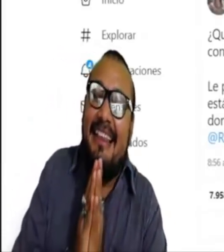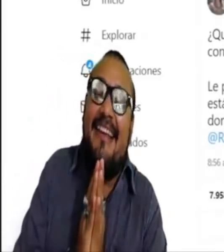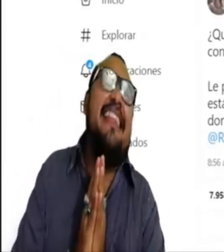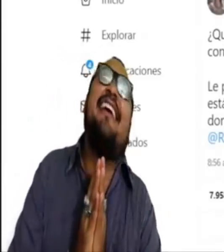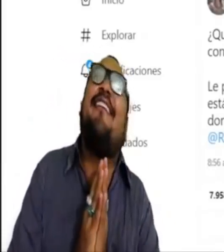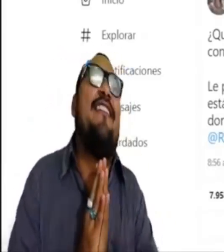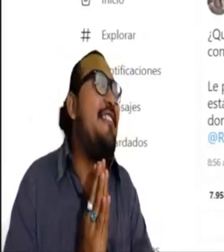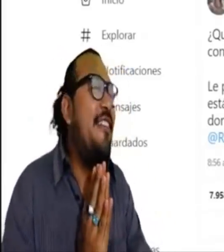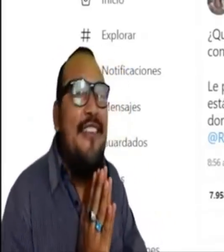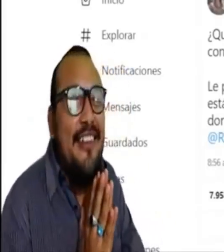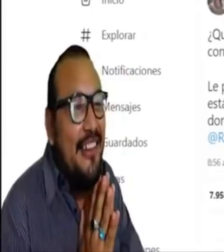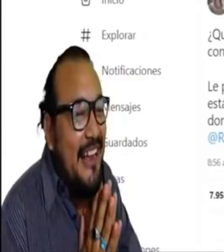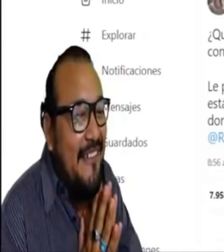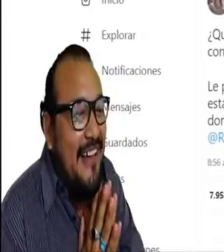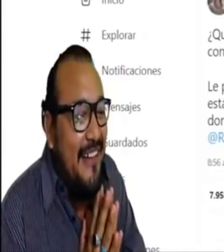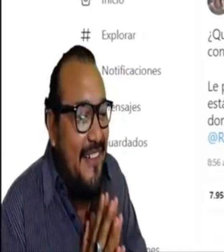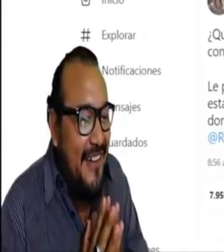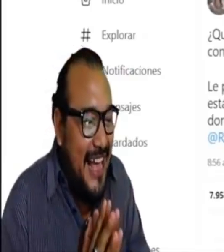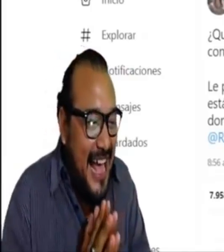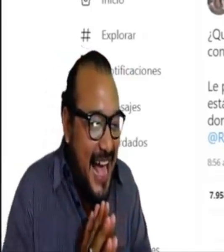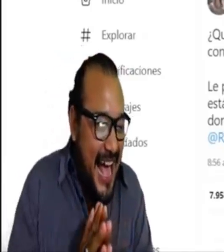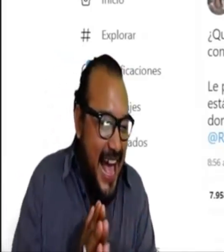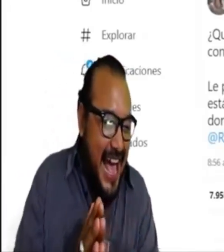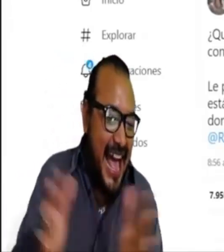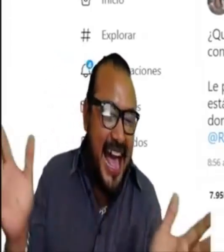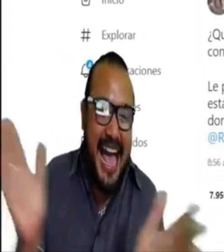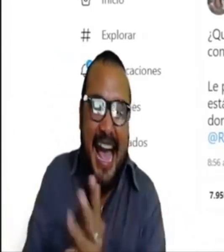donde con mucho orgullo trabajo